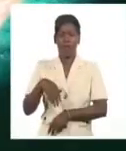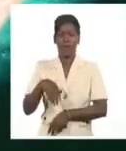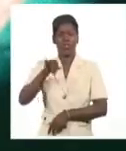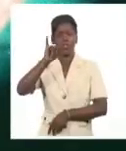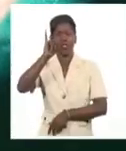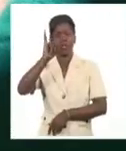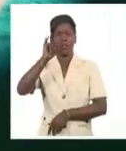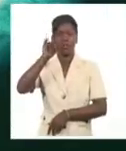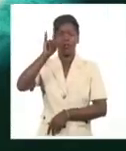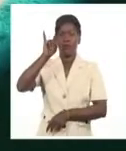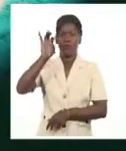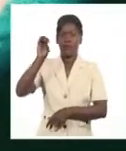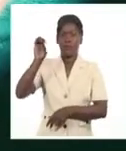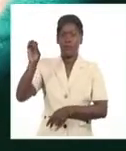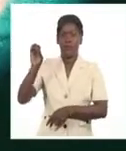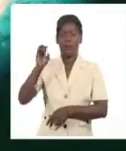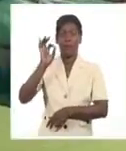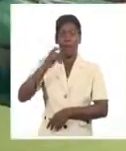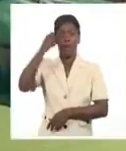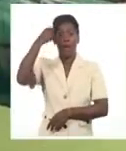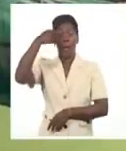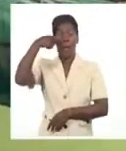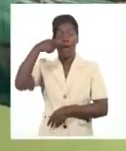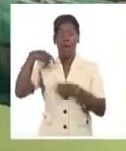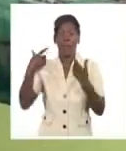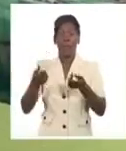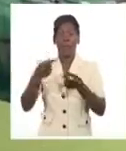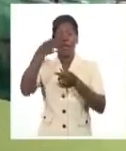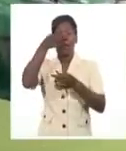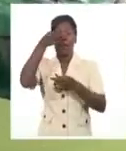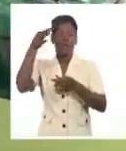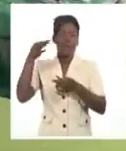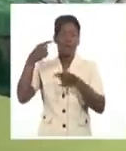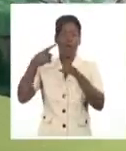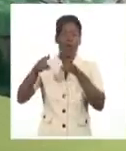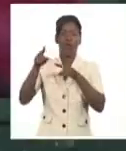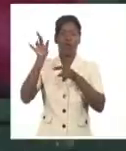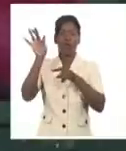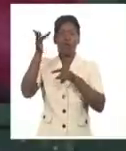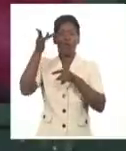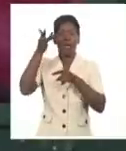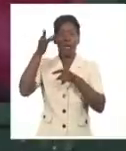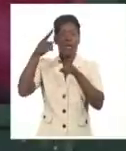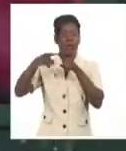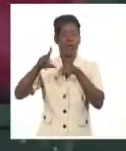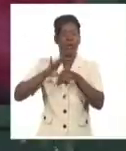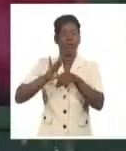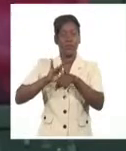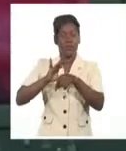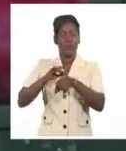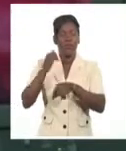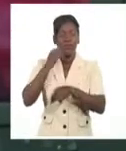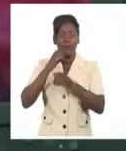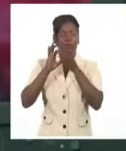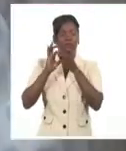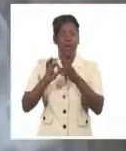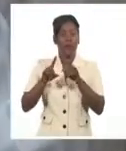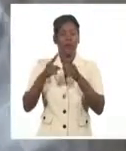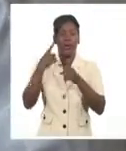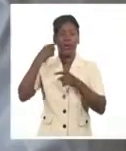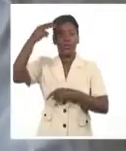quirúrgicas oculares de afecciones como catarata, pterigium y glaucoma, enfermedades más frecuentes en este